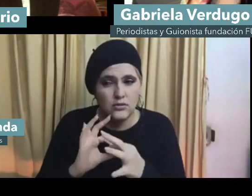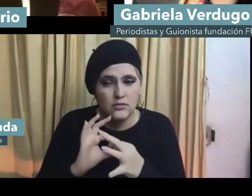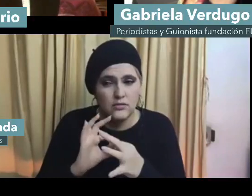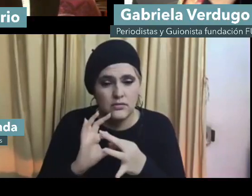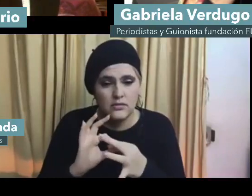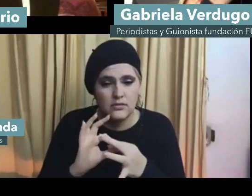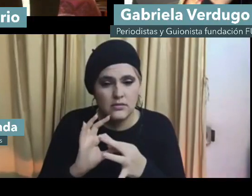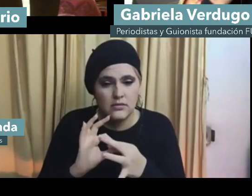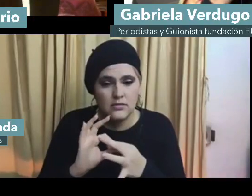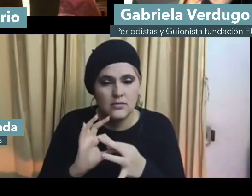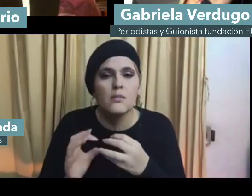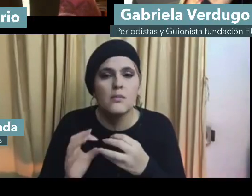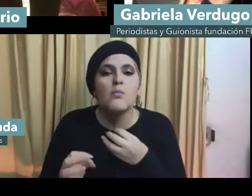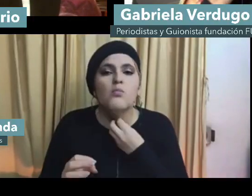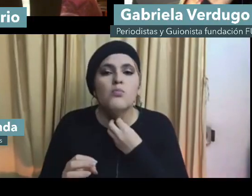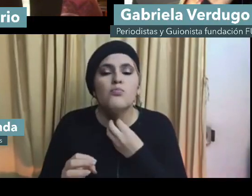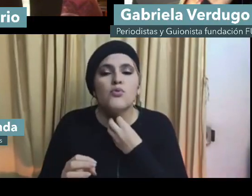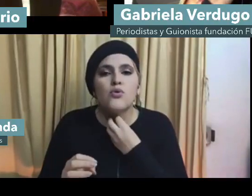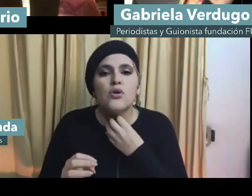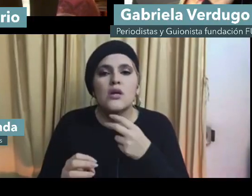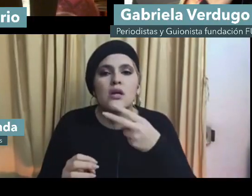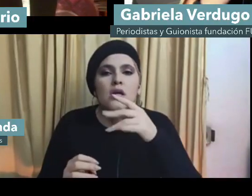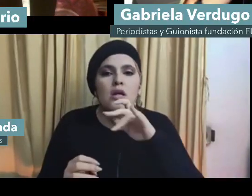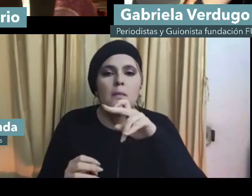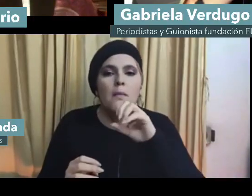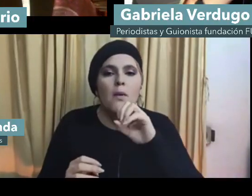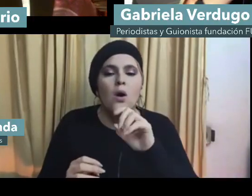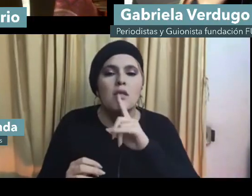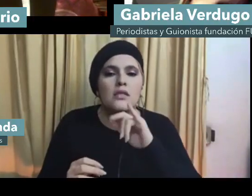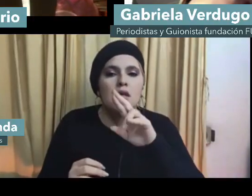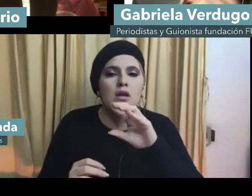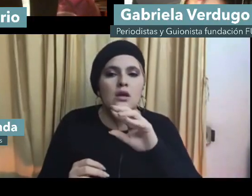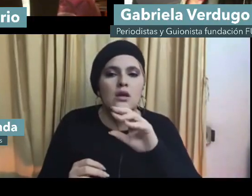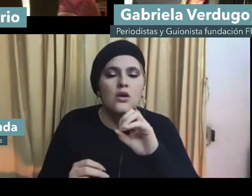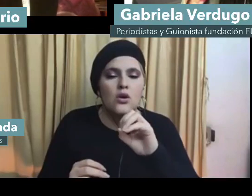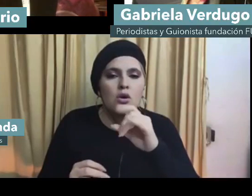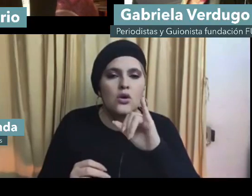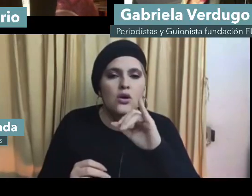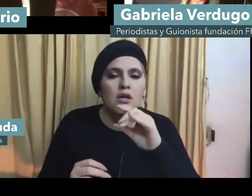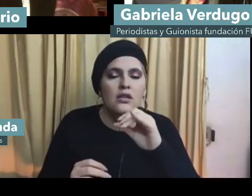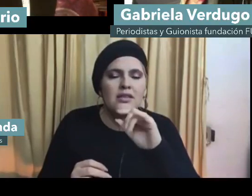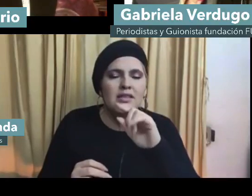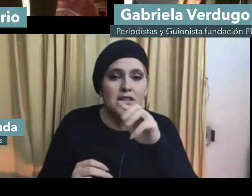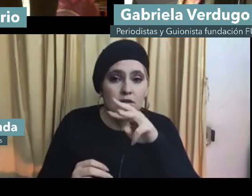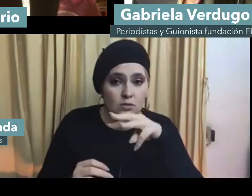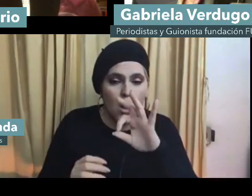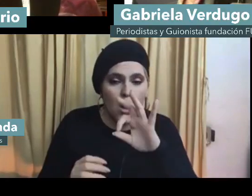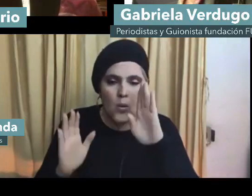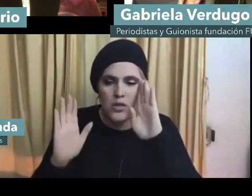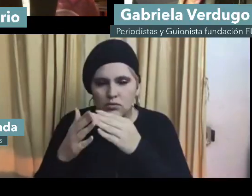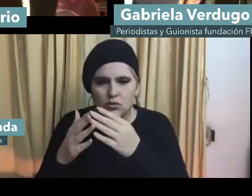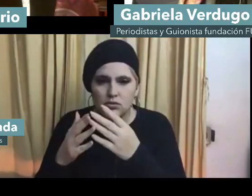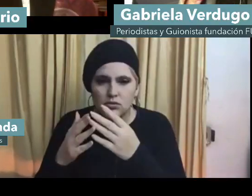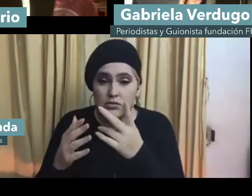autismo. No, hipotiroidismo, autismo, no. Digamos, el